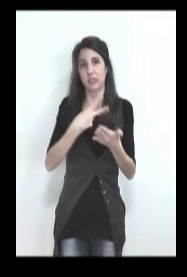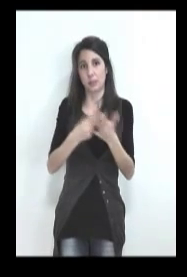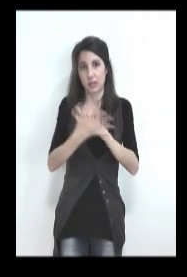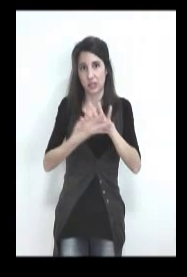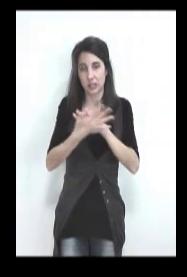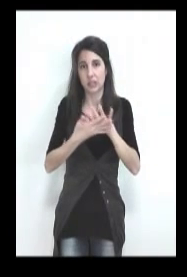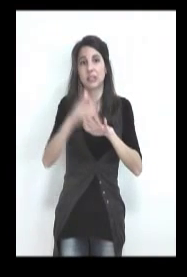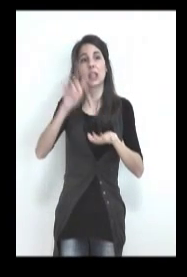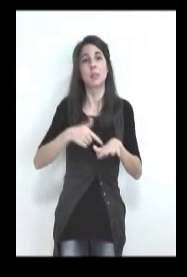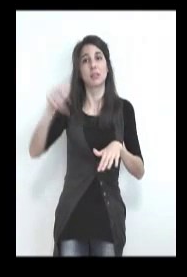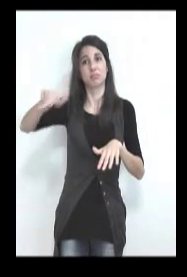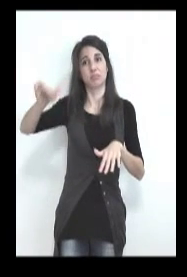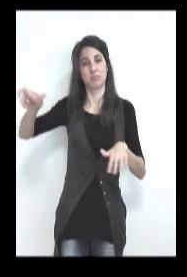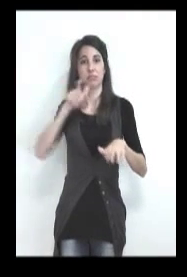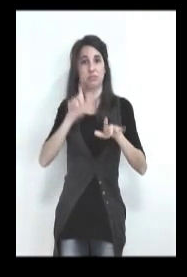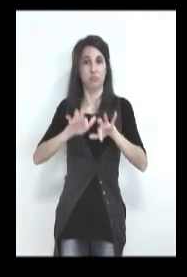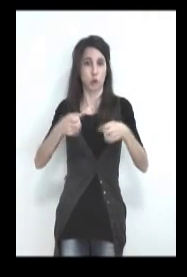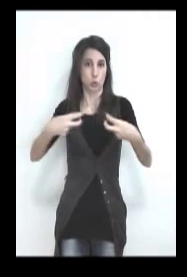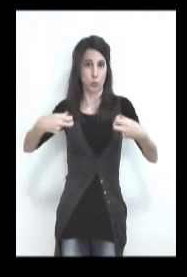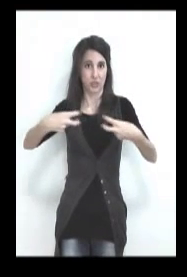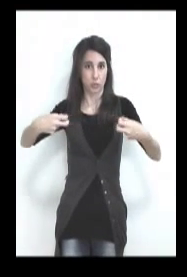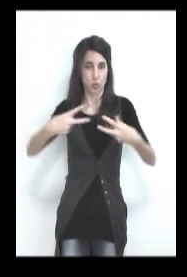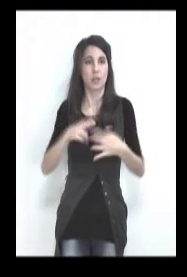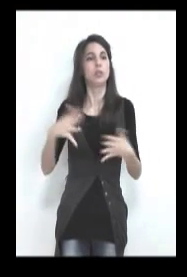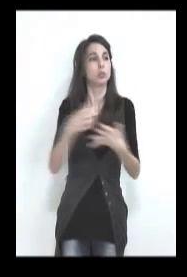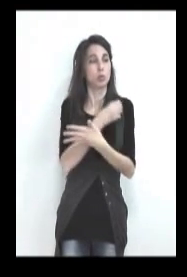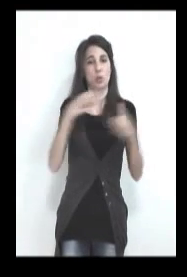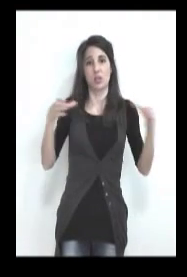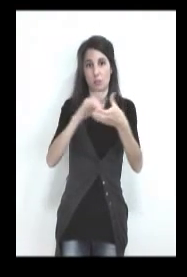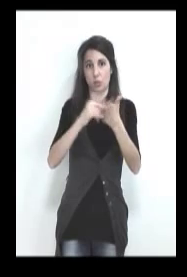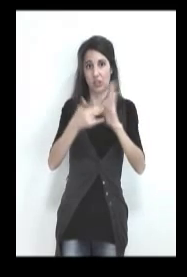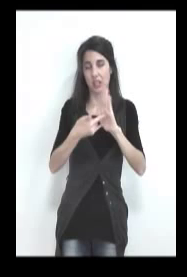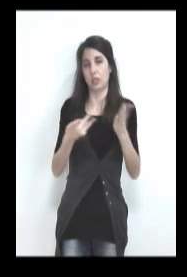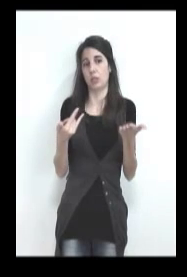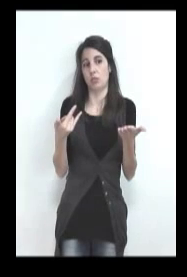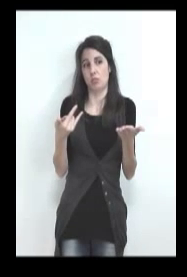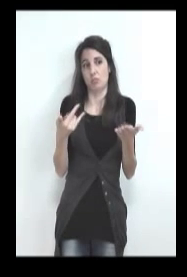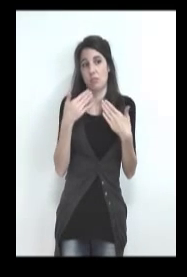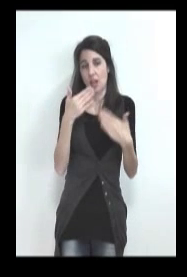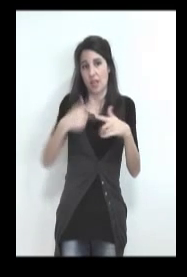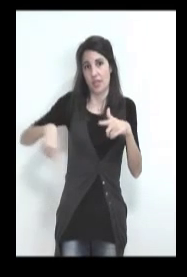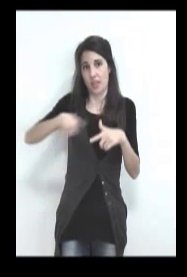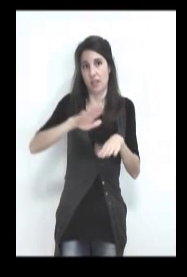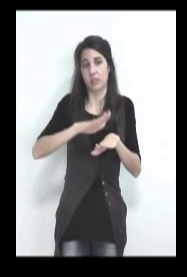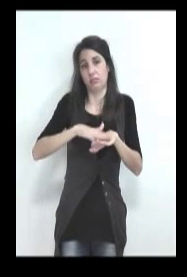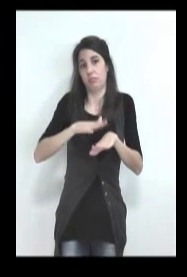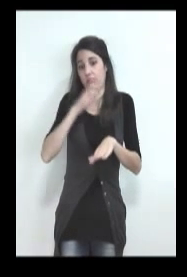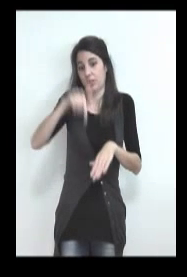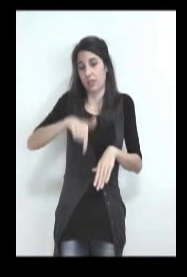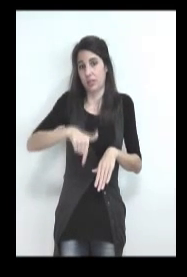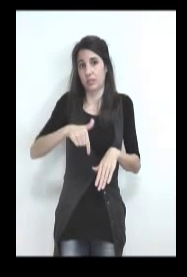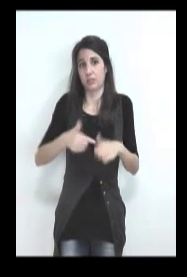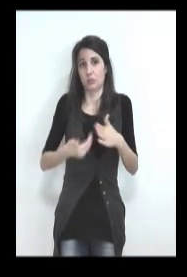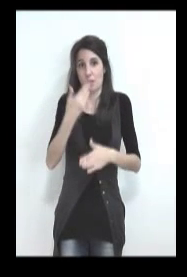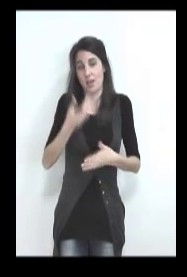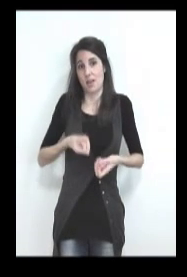de su titulación, a todo el equipo técnico que ha hecho posible pues todo el trabajo de toda esta